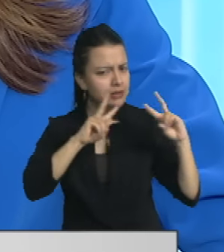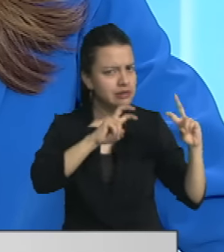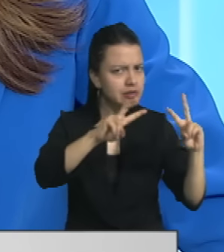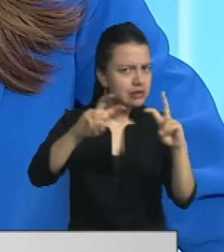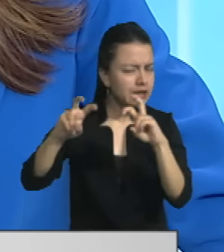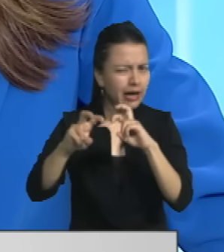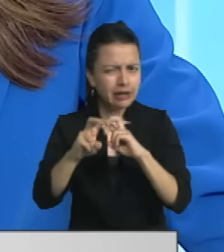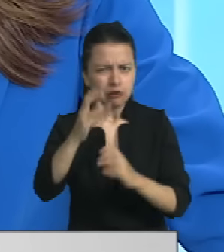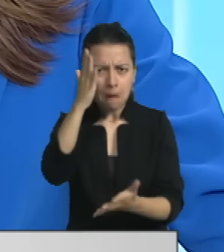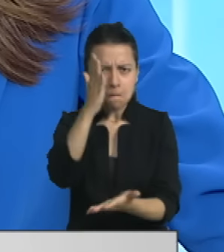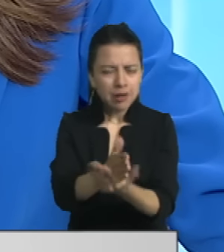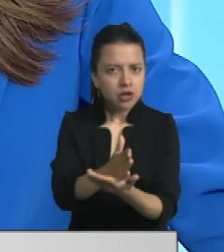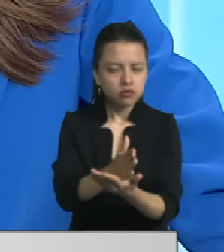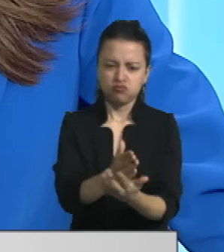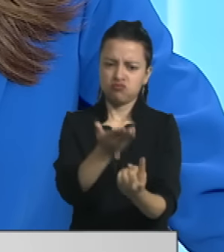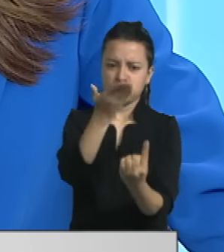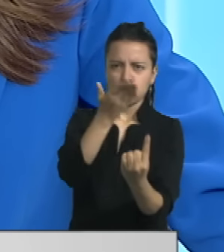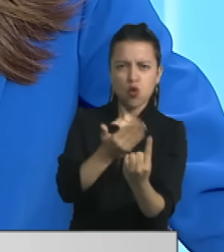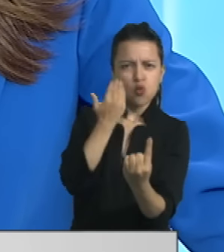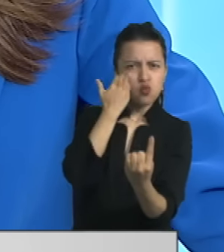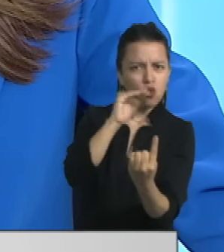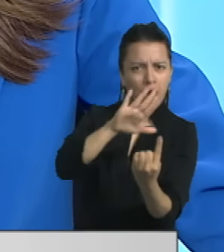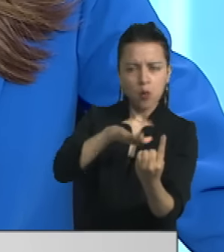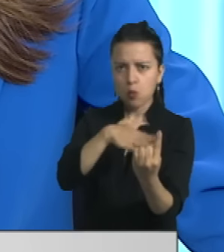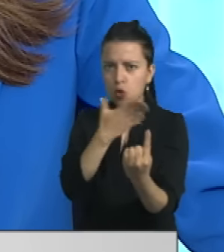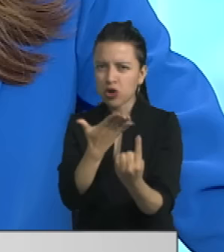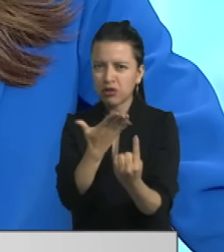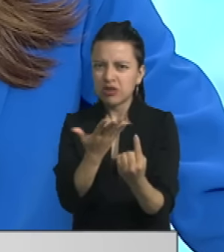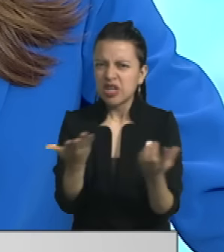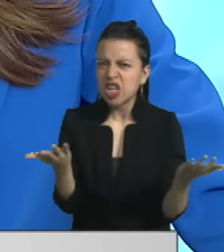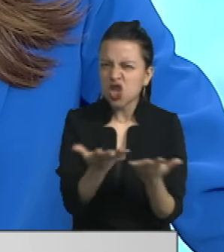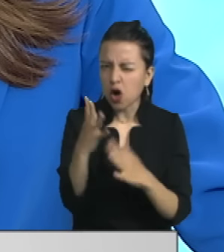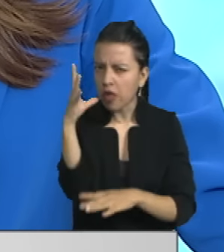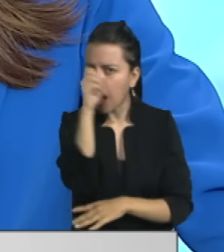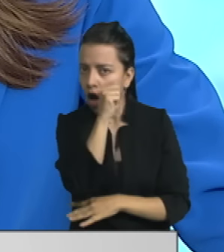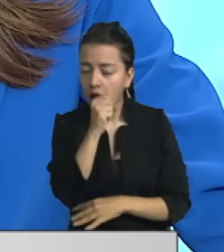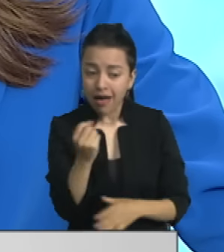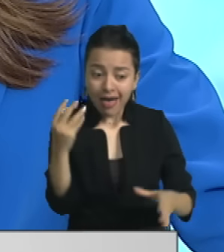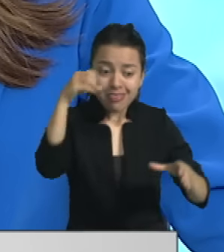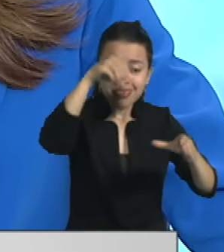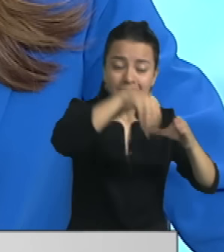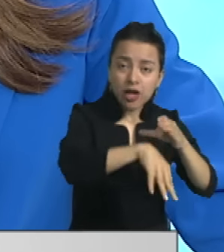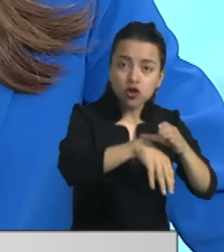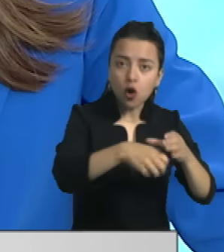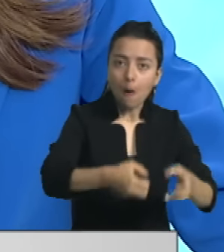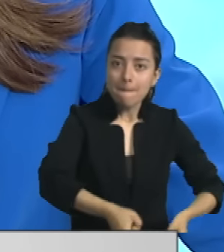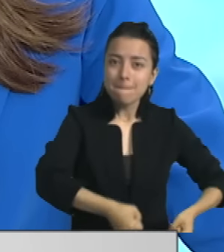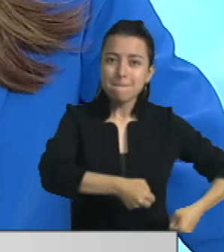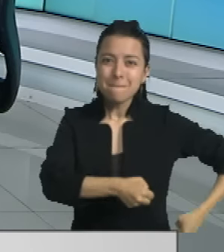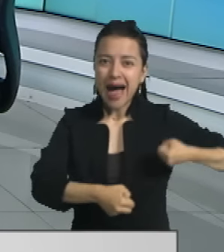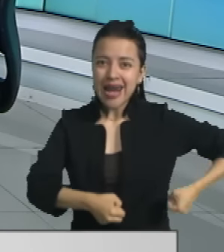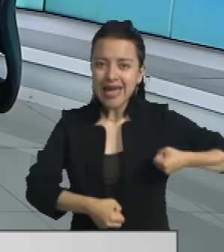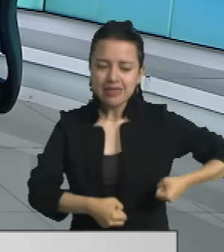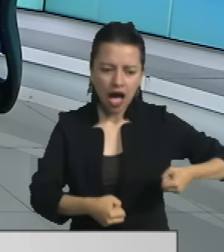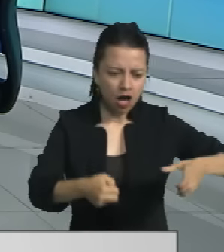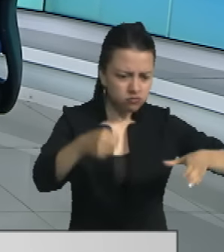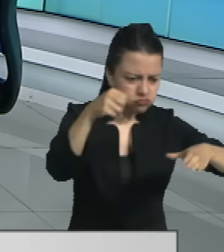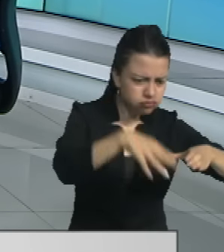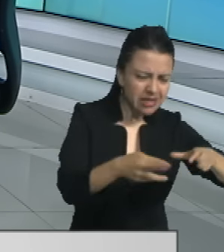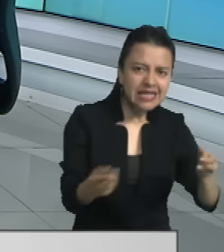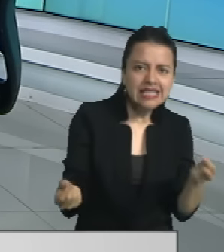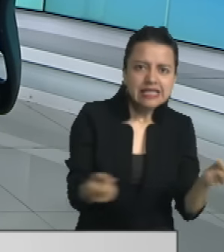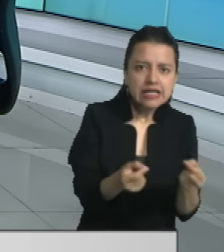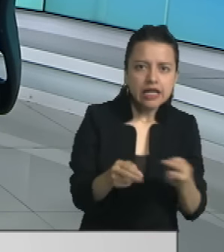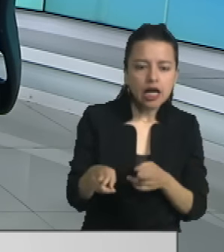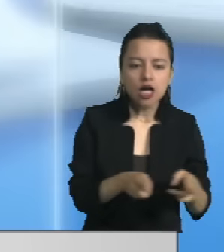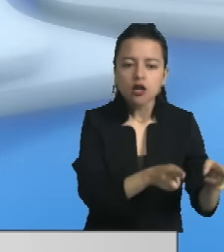autoridades investigan la muerte de una mujer que fue encontrada en una maleta cerca a un humedal en Bogotá estil luengas Qué dice la policía Muy